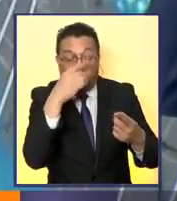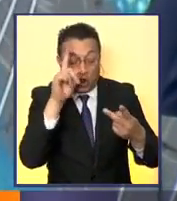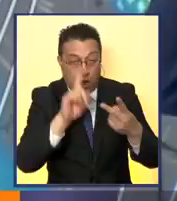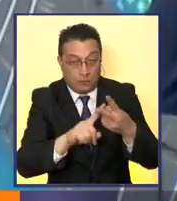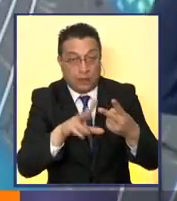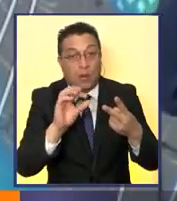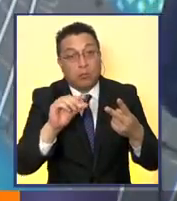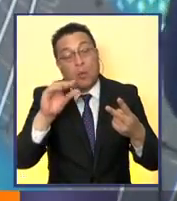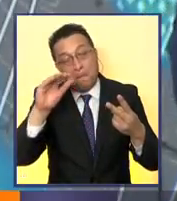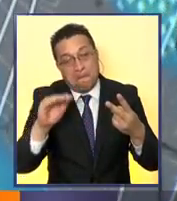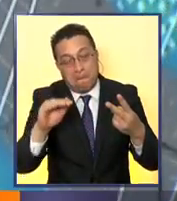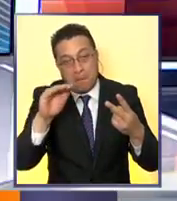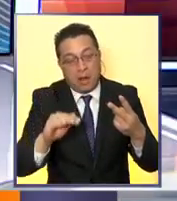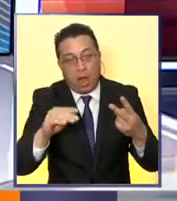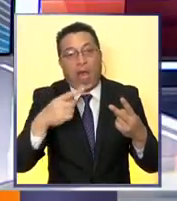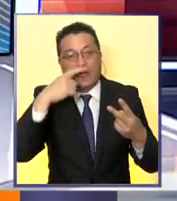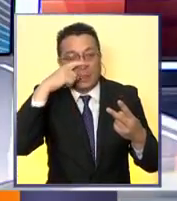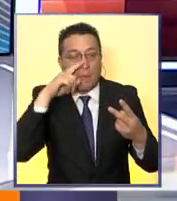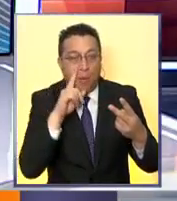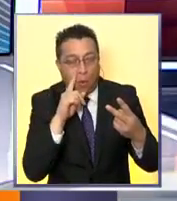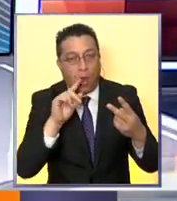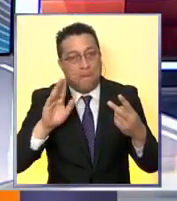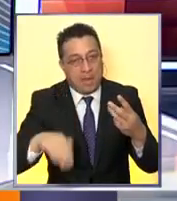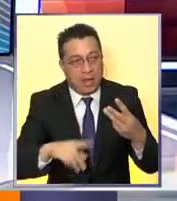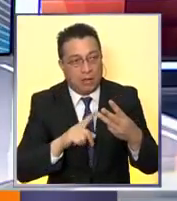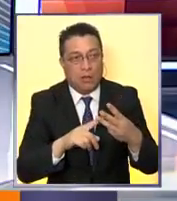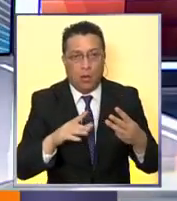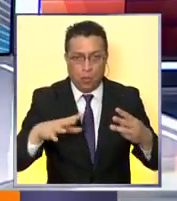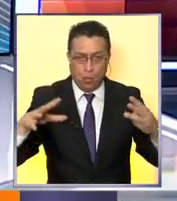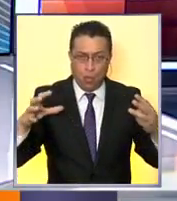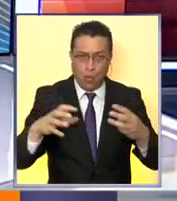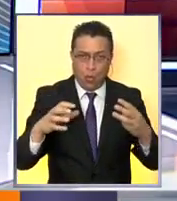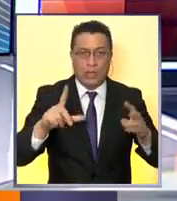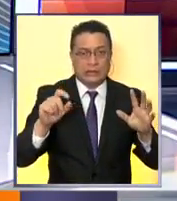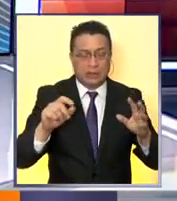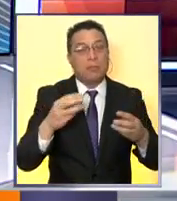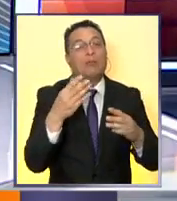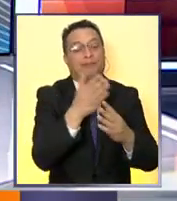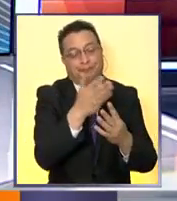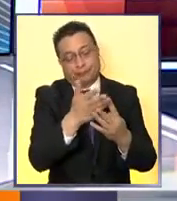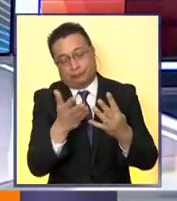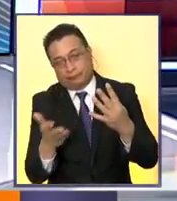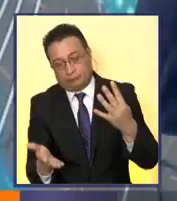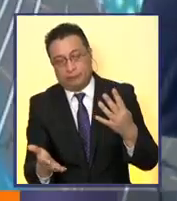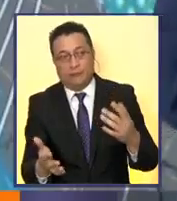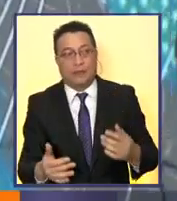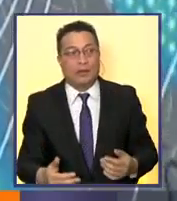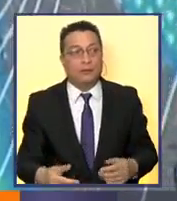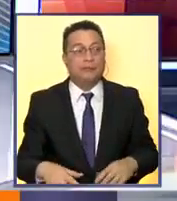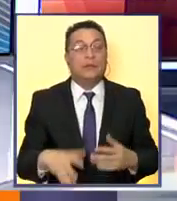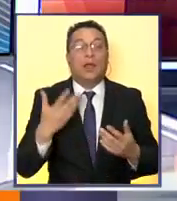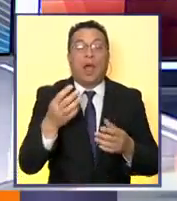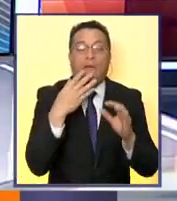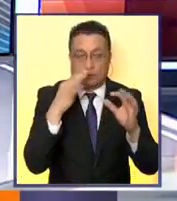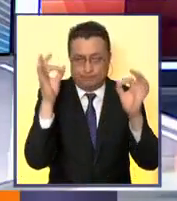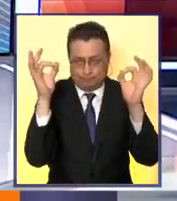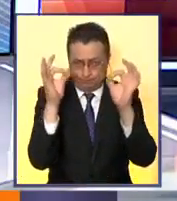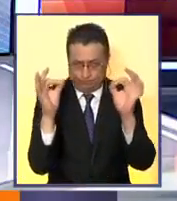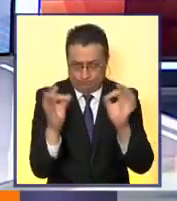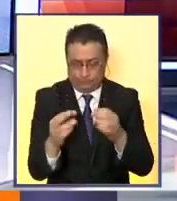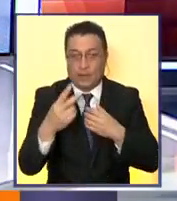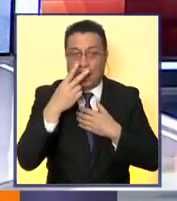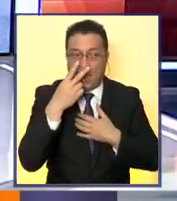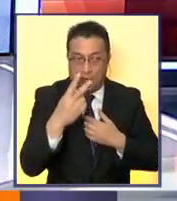poquitito menos en la ciudad de Temuco. Es bastante, pero en varios días. No hay que asustarse todavía. Vamos con los pronósticos detallados. Vamos a ver